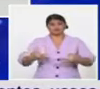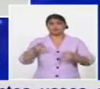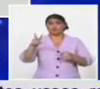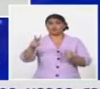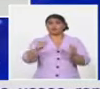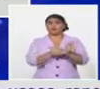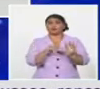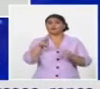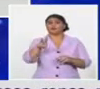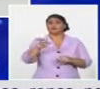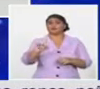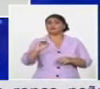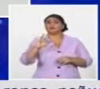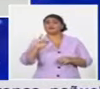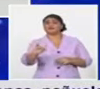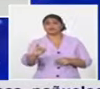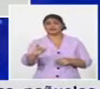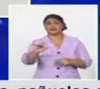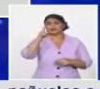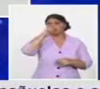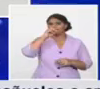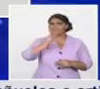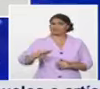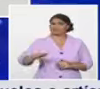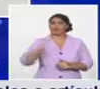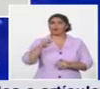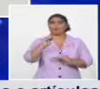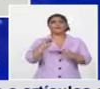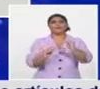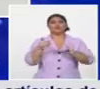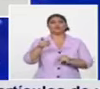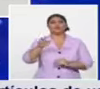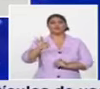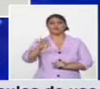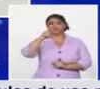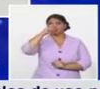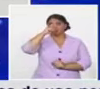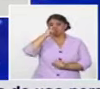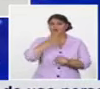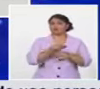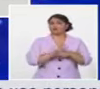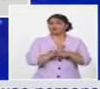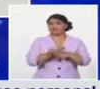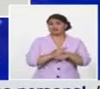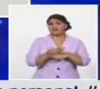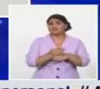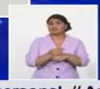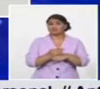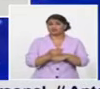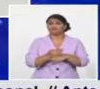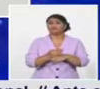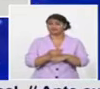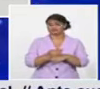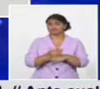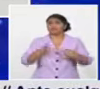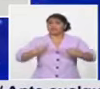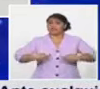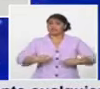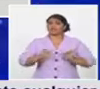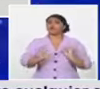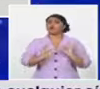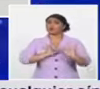2.267 pacientes en edades pediátricas. Cifras muy elevadas que, lejos de disminuir,